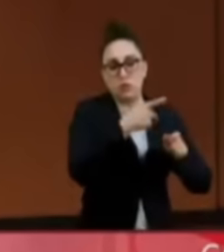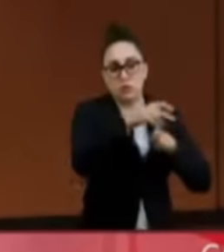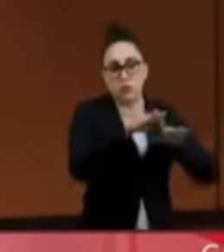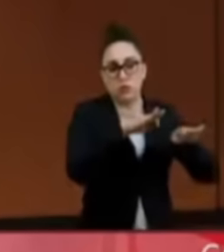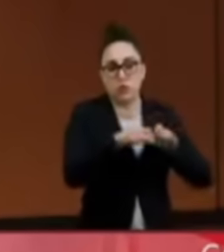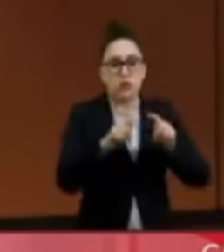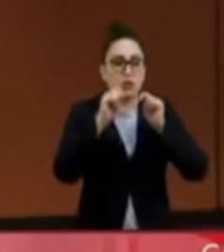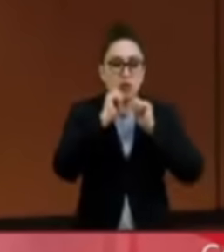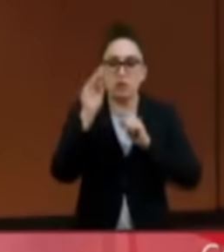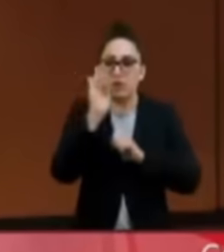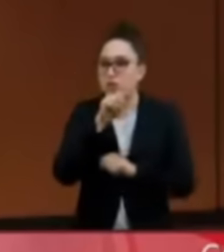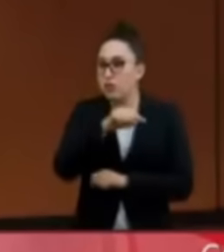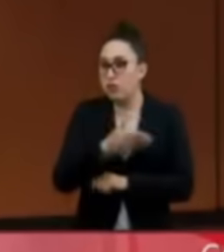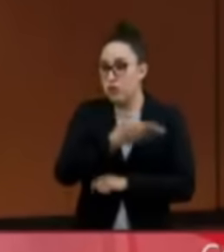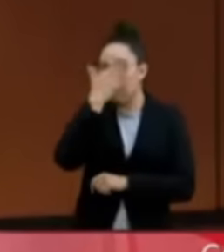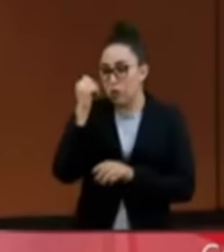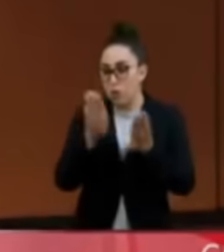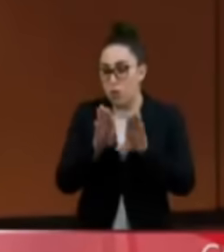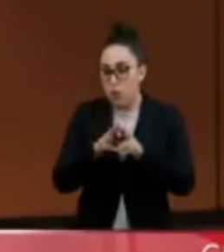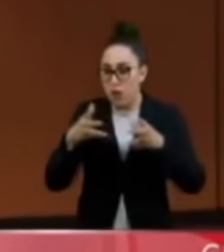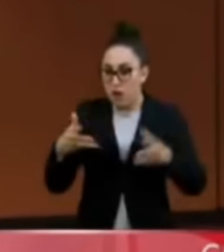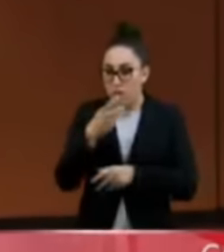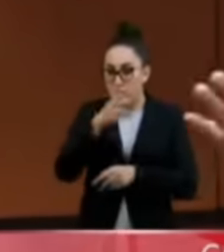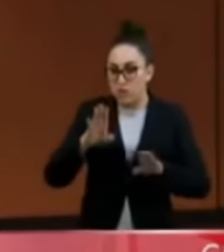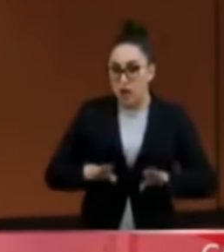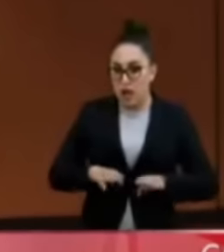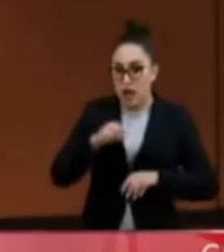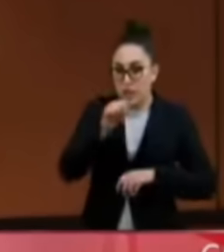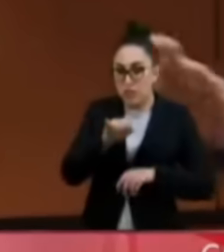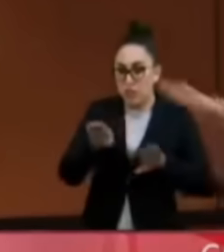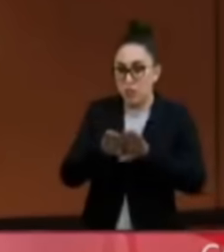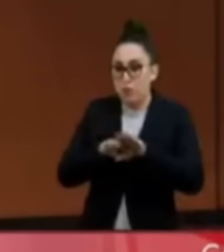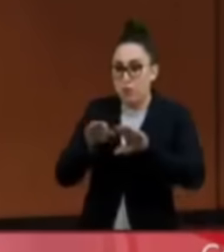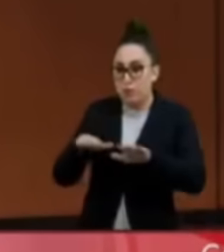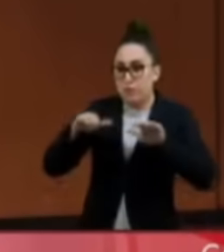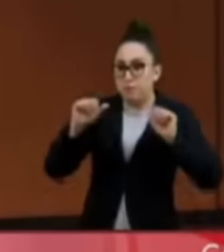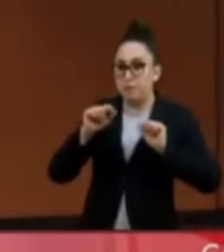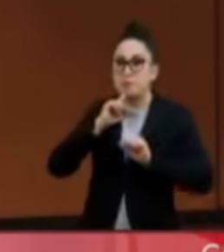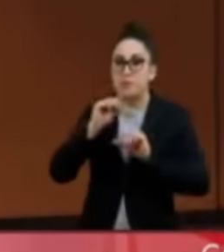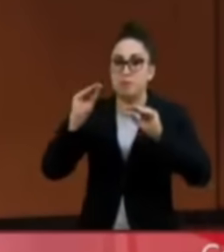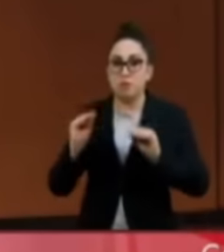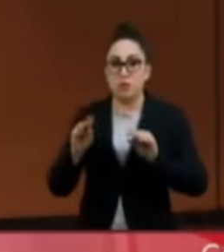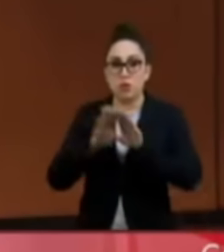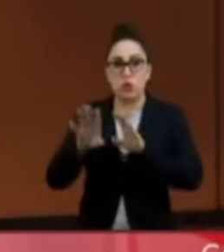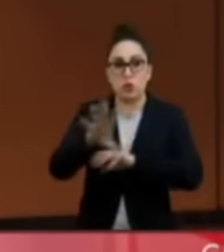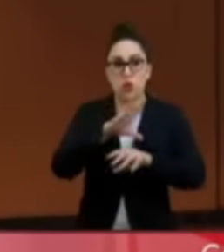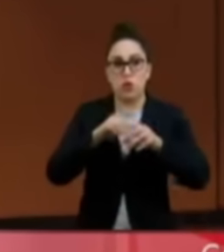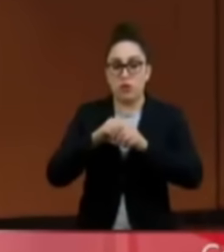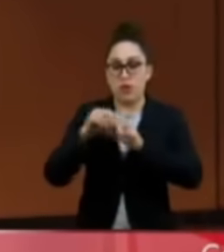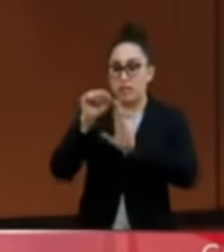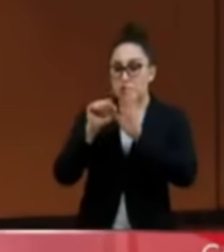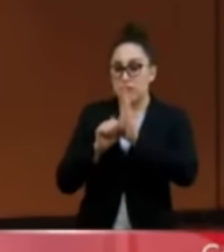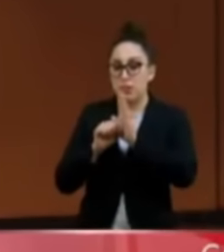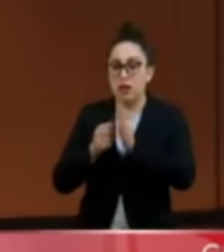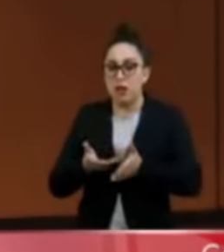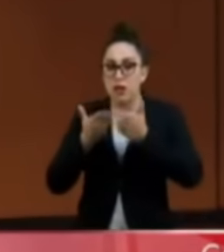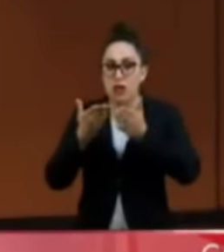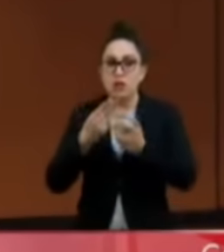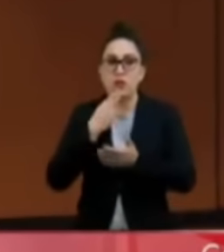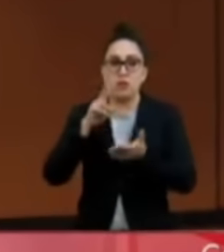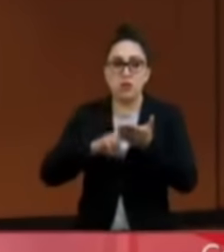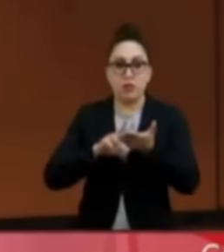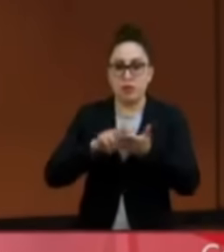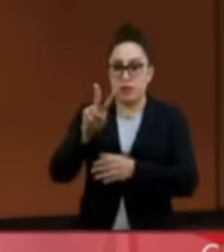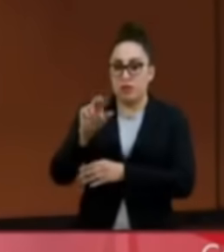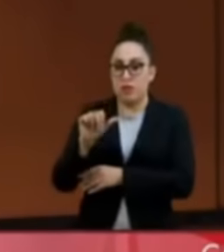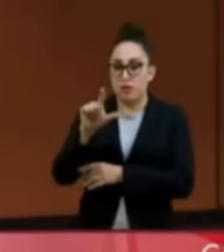de cultivar esa virtud cardinal, hacerla propia como piedra basilar de su sistema de valores, no ejercerá con propiedad, como